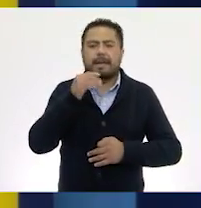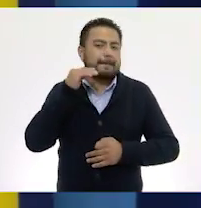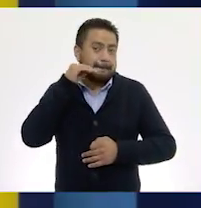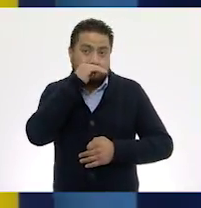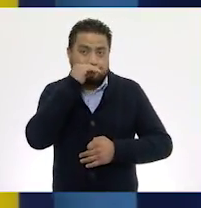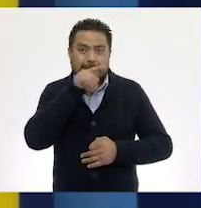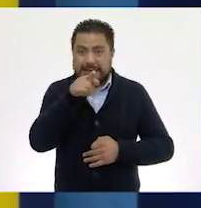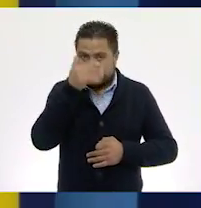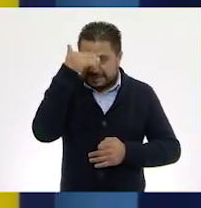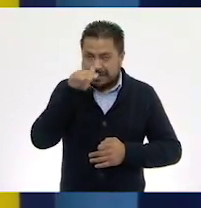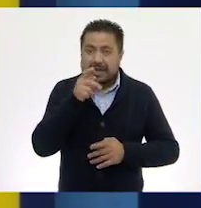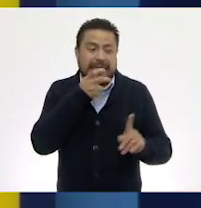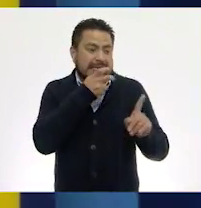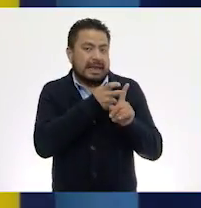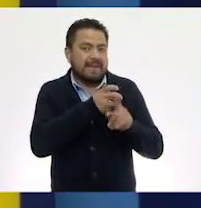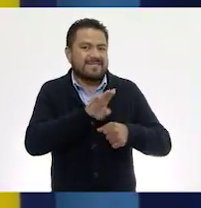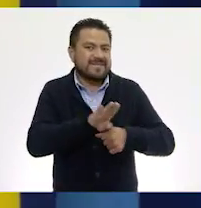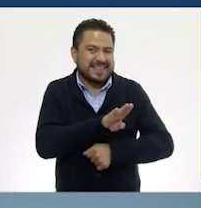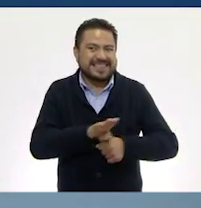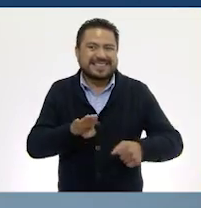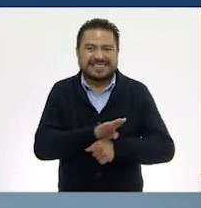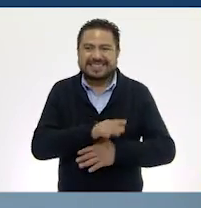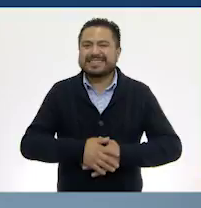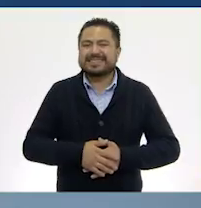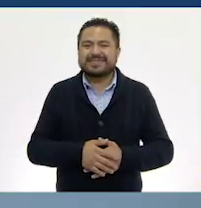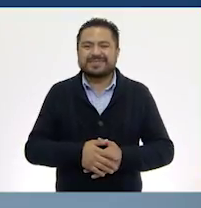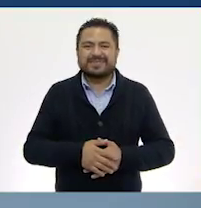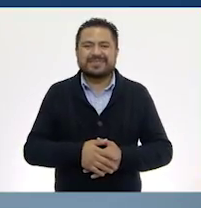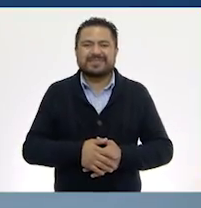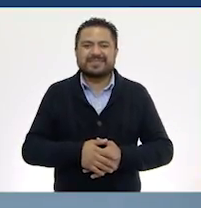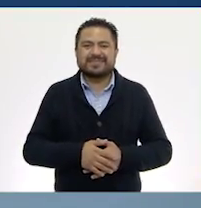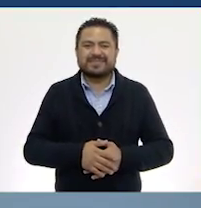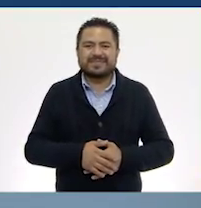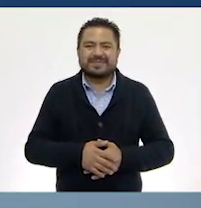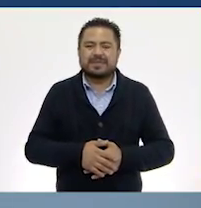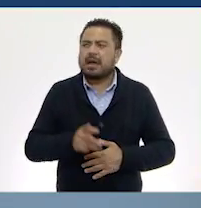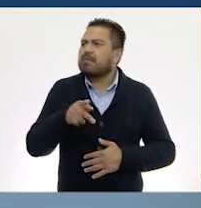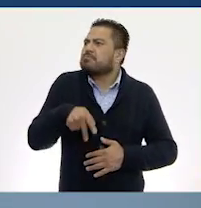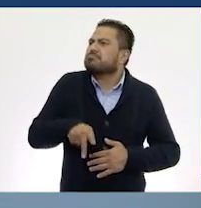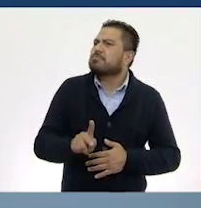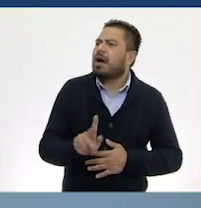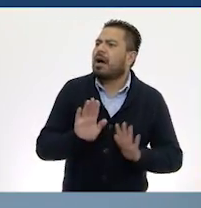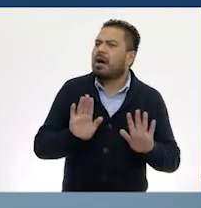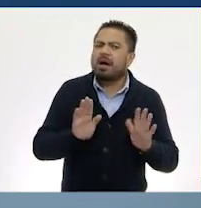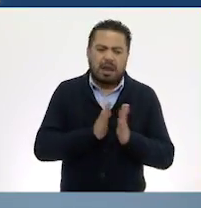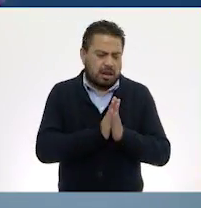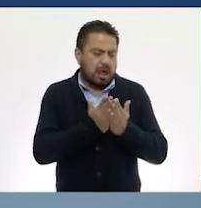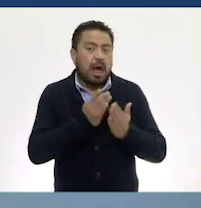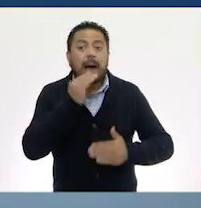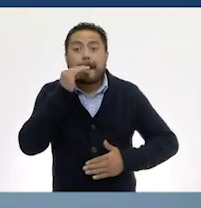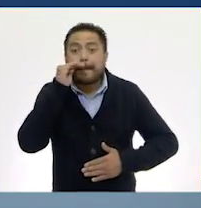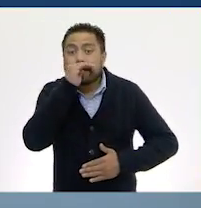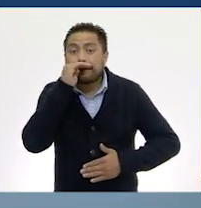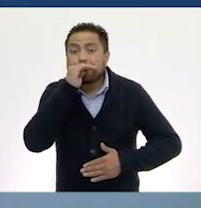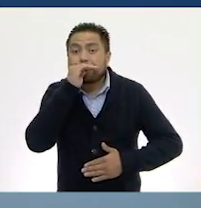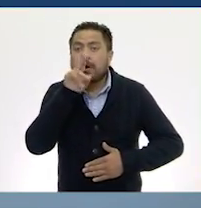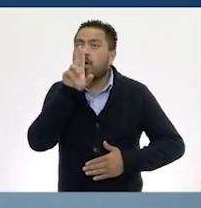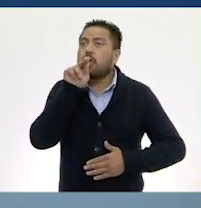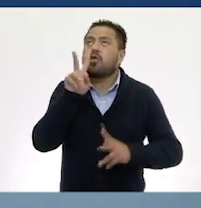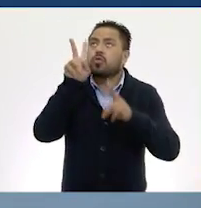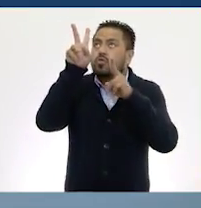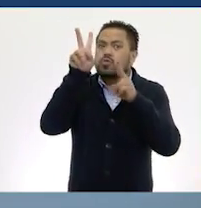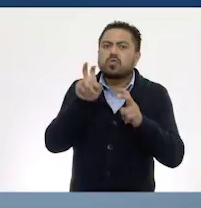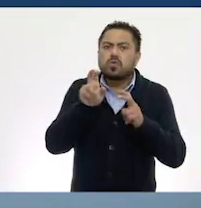gratis, ¿sabes? Esa es la ventaja. Ajá. Pero si son libros gratuitos y no los bajas